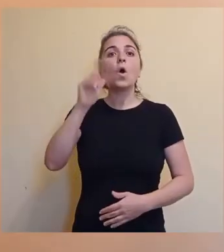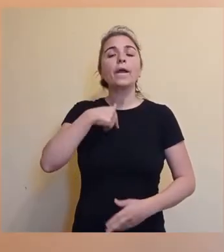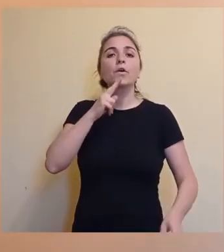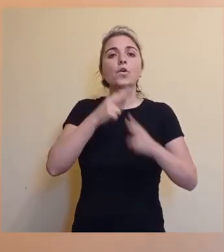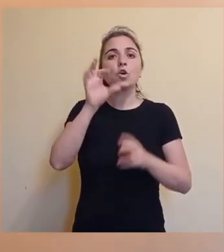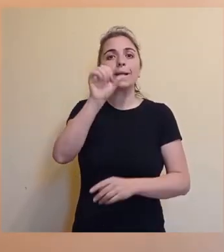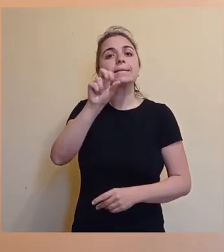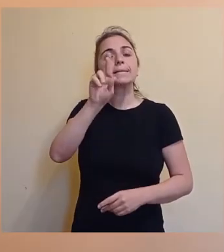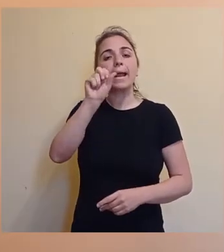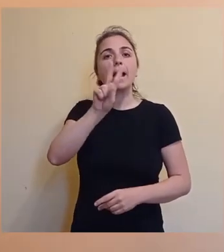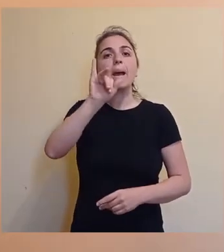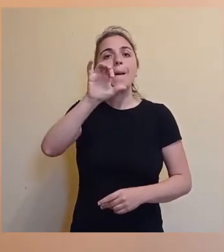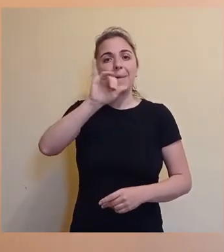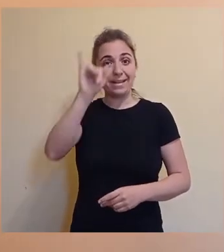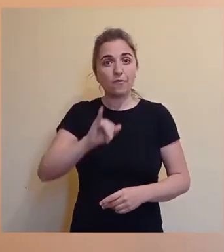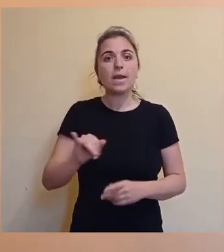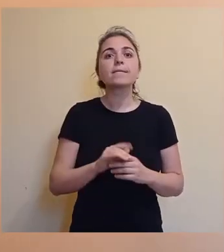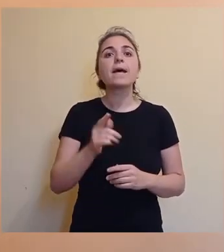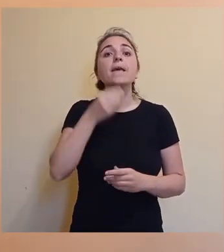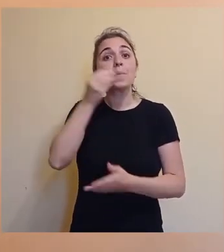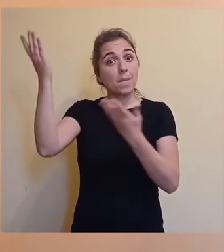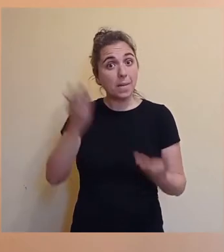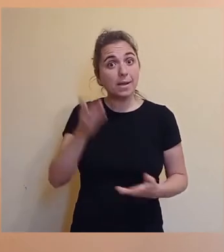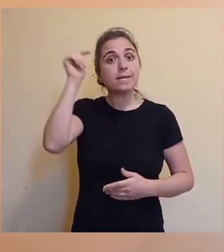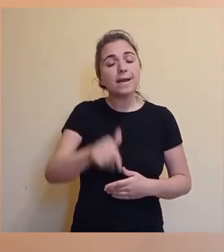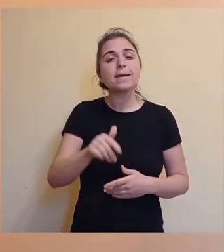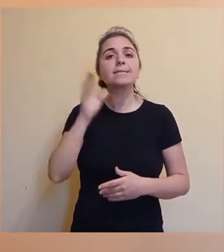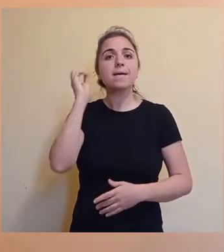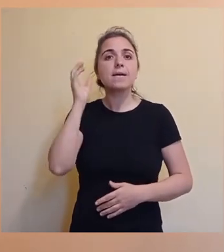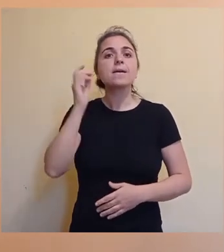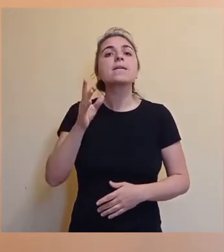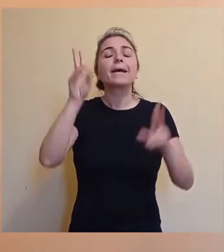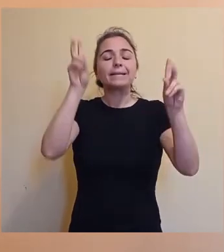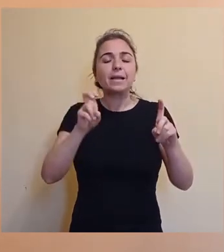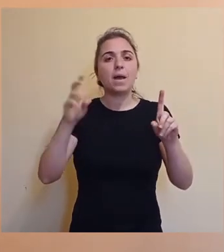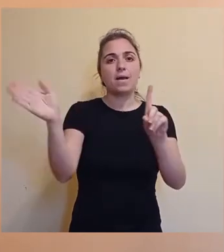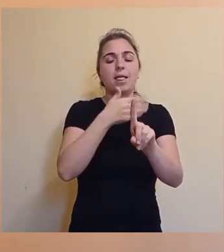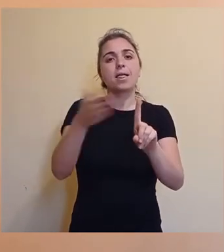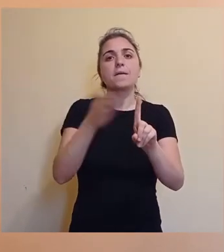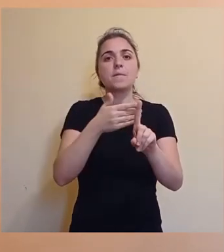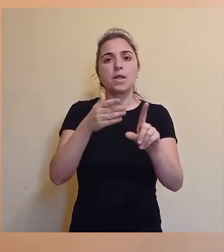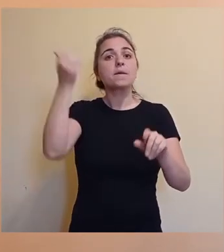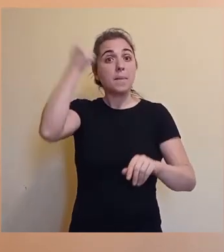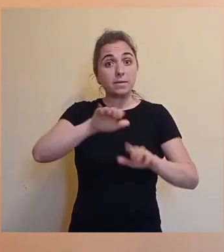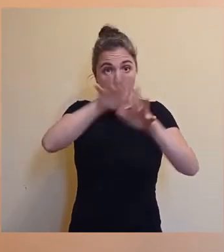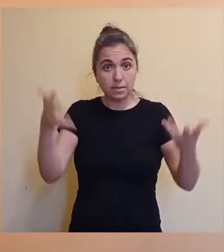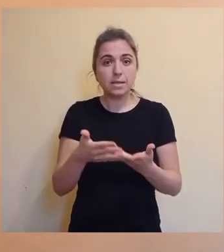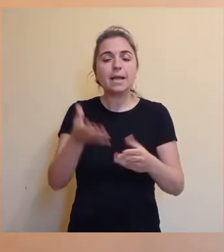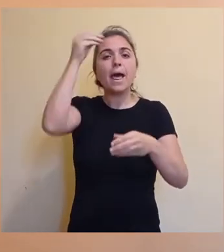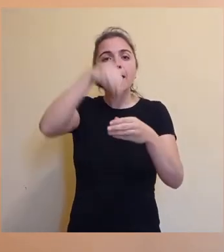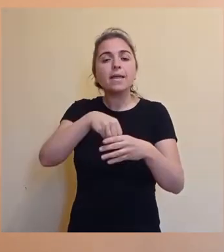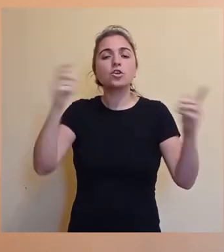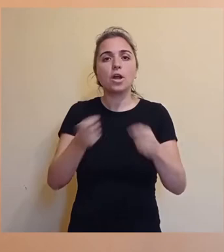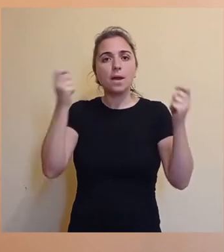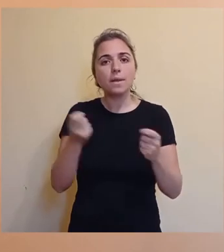Hola, mi nombre es Sara Birna Fernández, bienvenidas a esta palestra de ciberviolencias machistas dentro de la